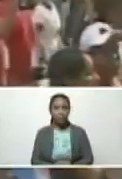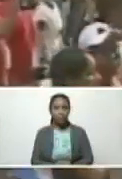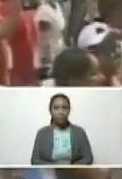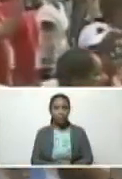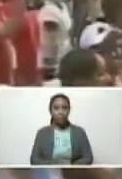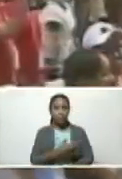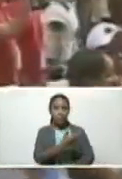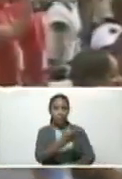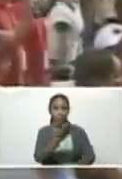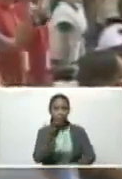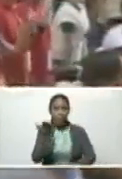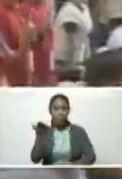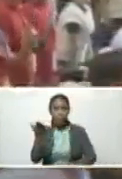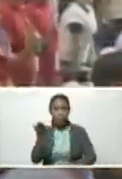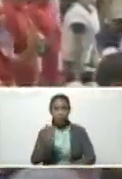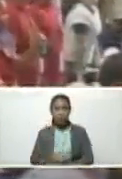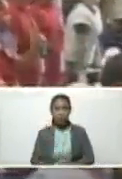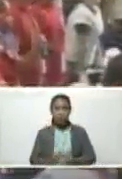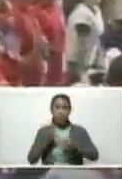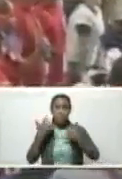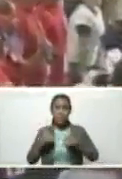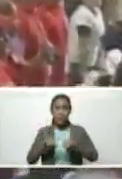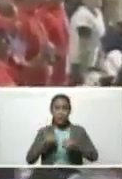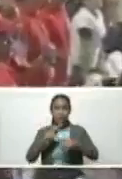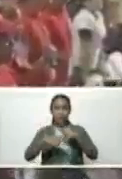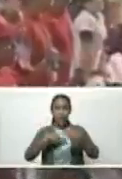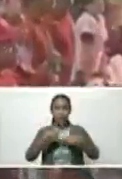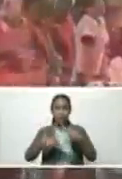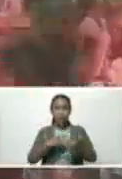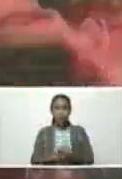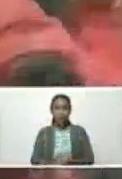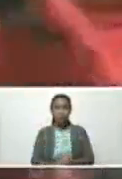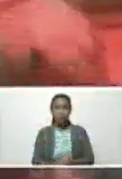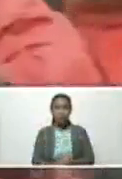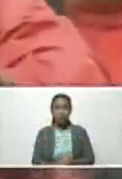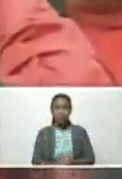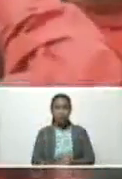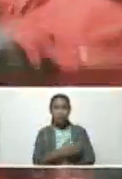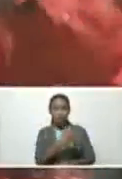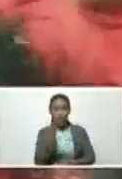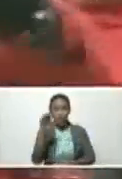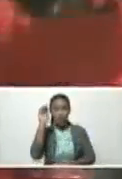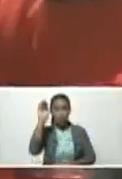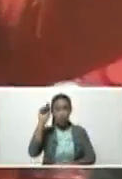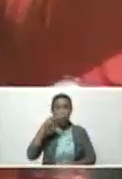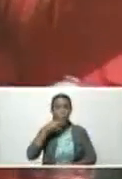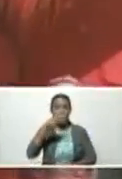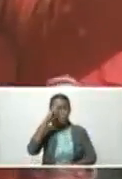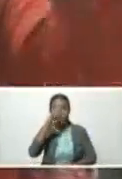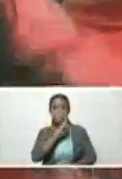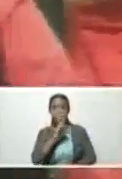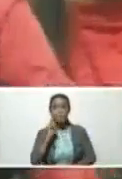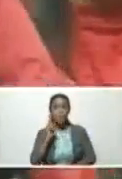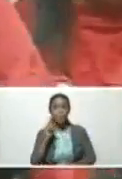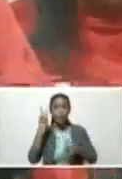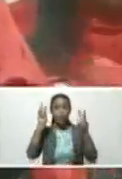Son ustedes hijos de la revolución y serán padres y madres de nuevas